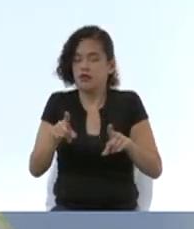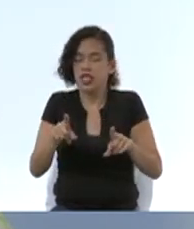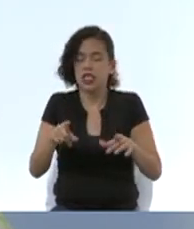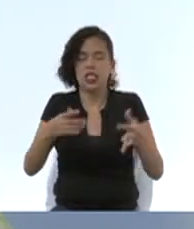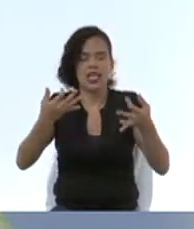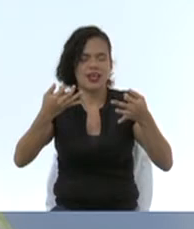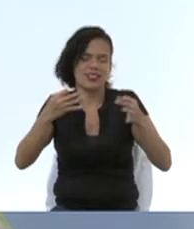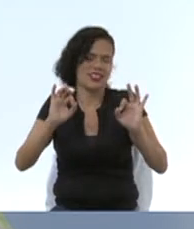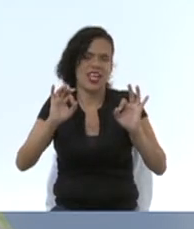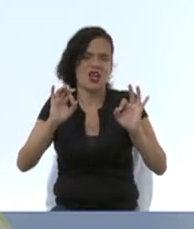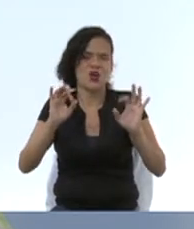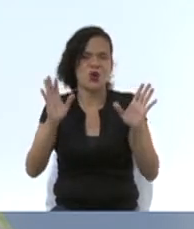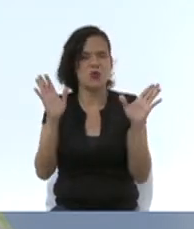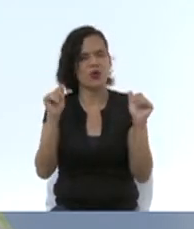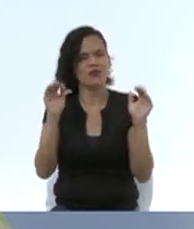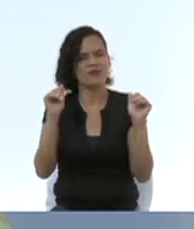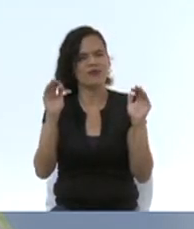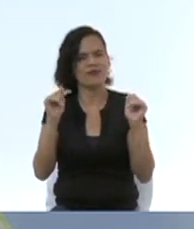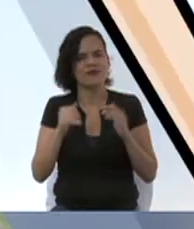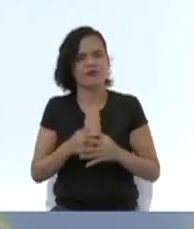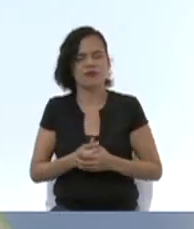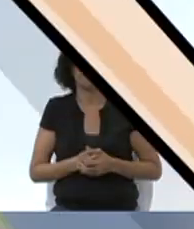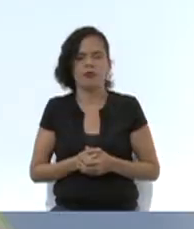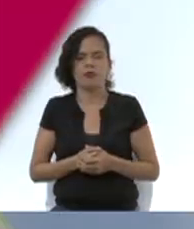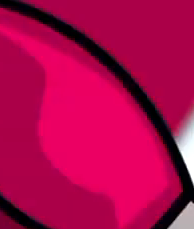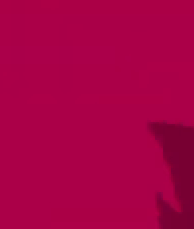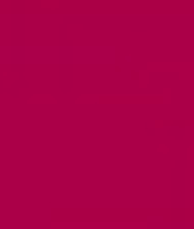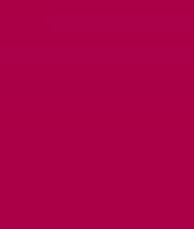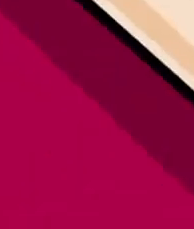ser diferente es algo común.